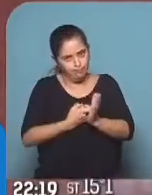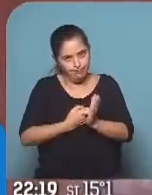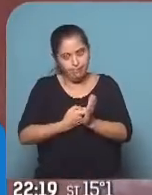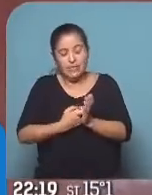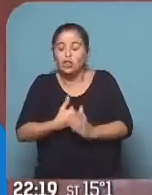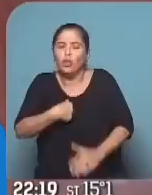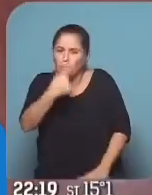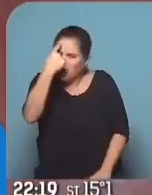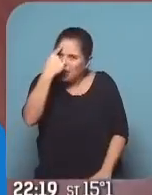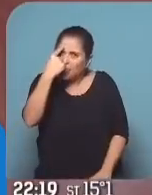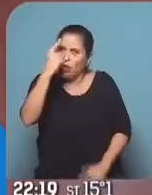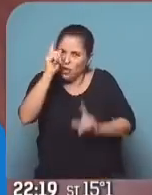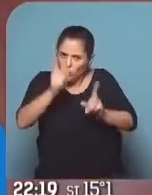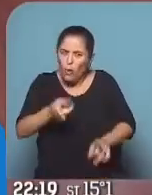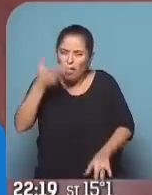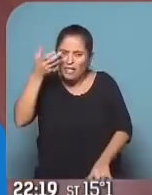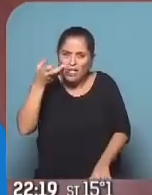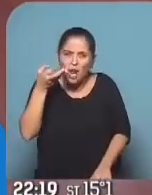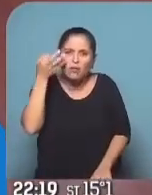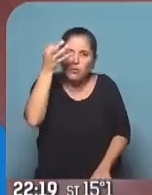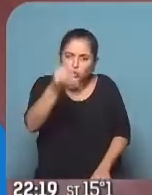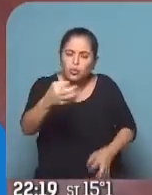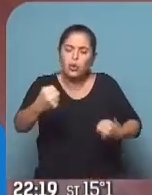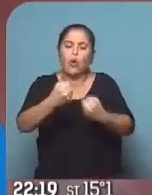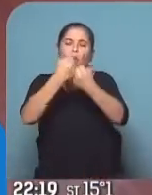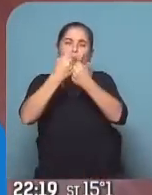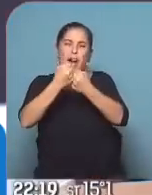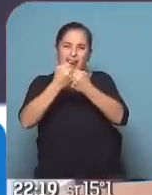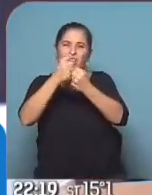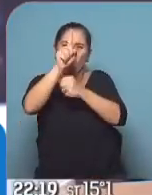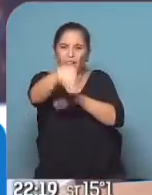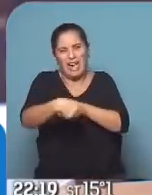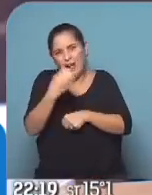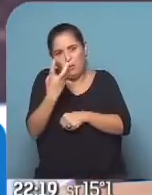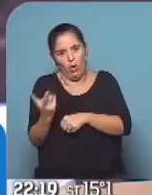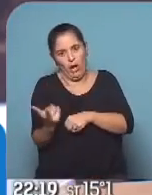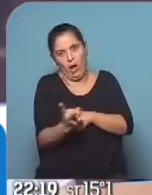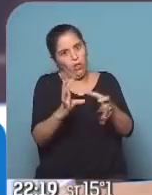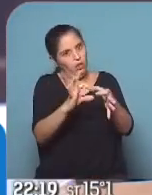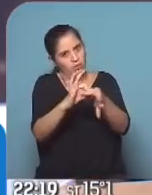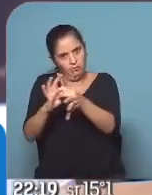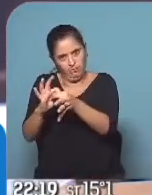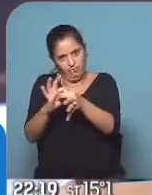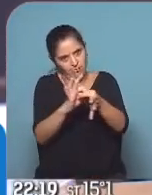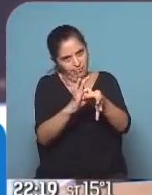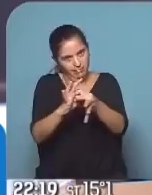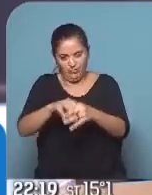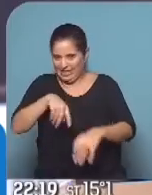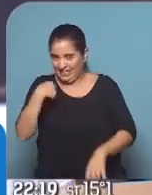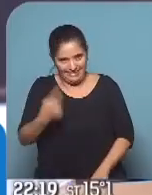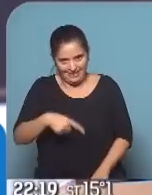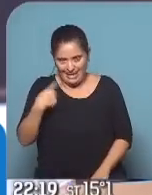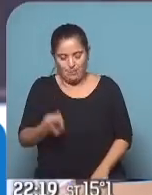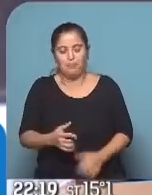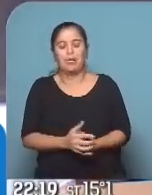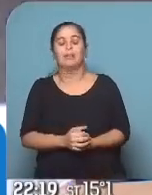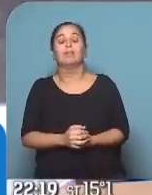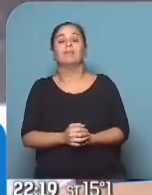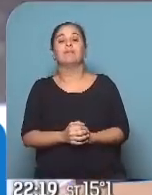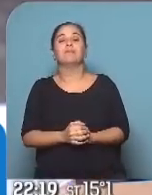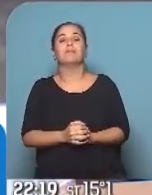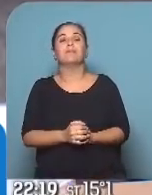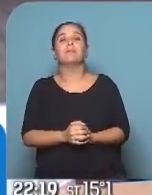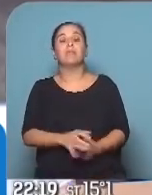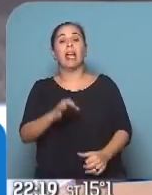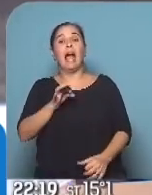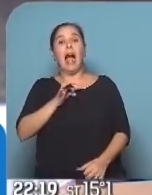porque, insisto, están demasiado ligados el uno y otro, ¿no? Bill Clinton hizo en 1997 el primer viaje de